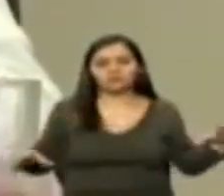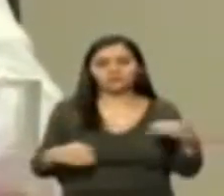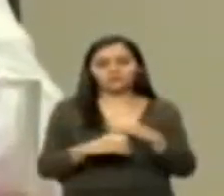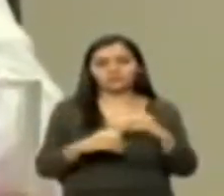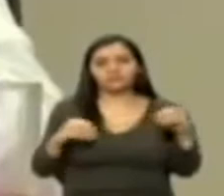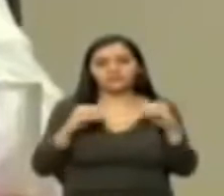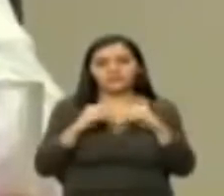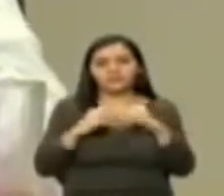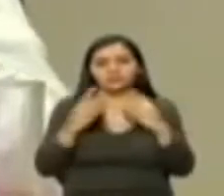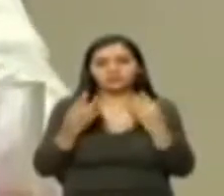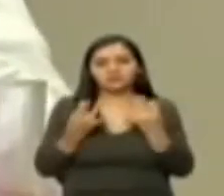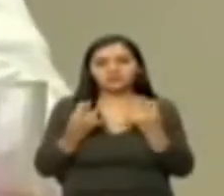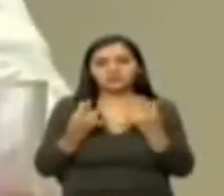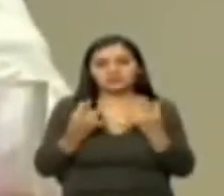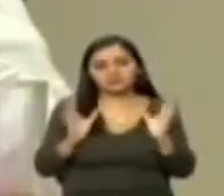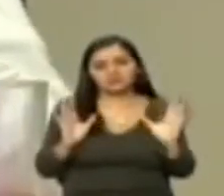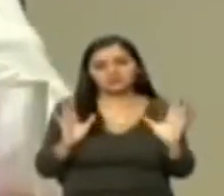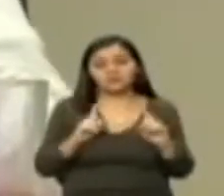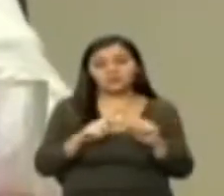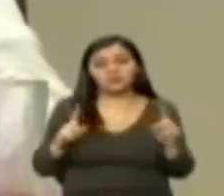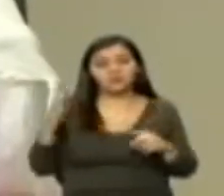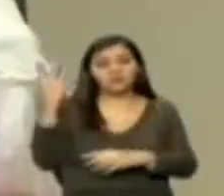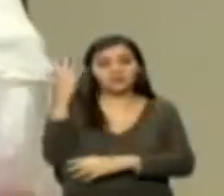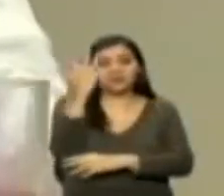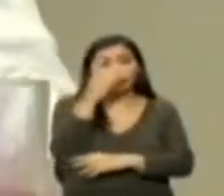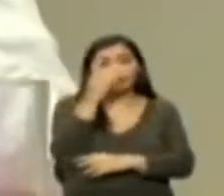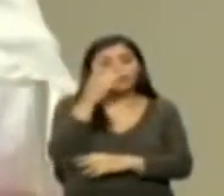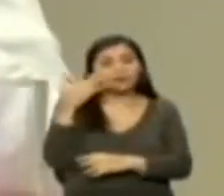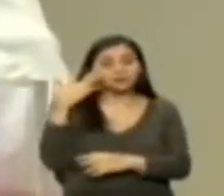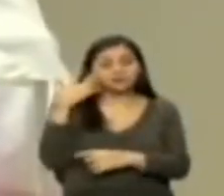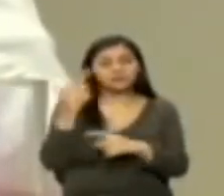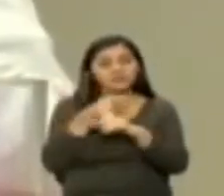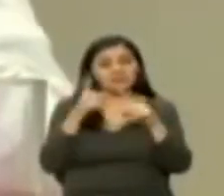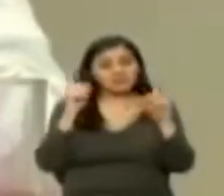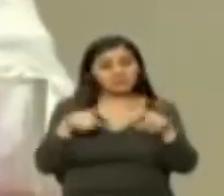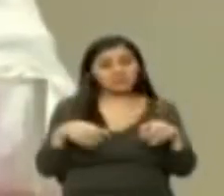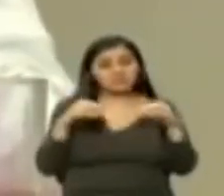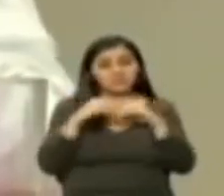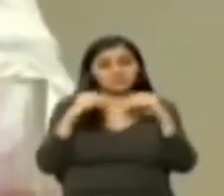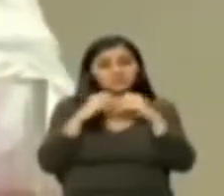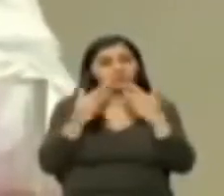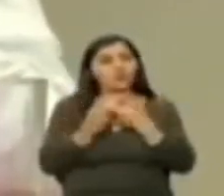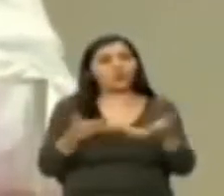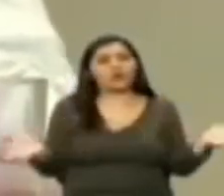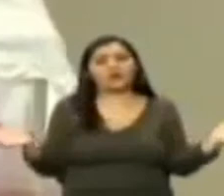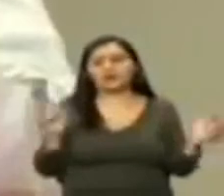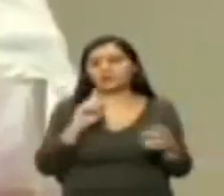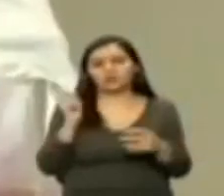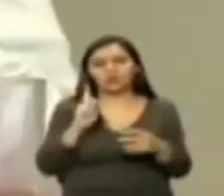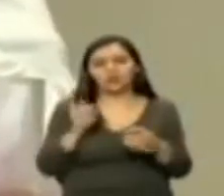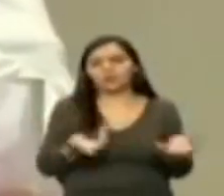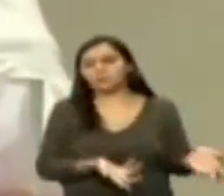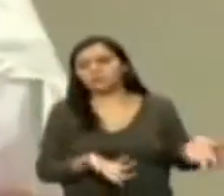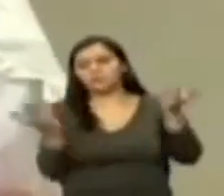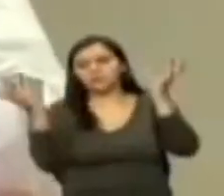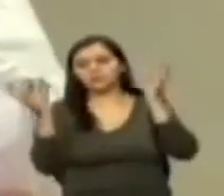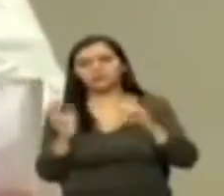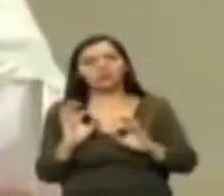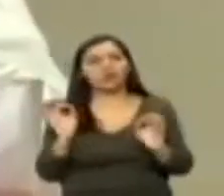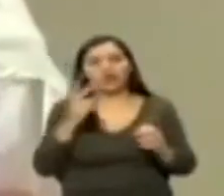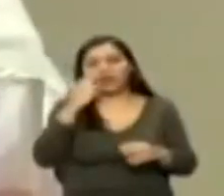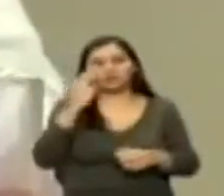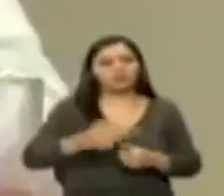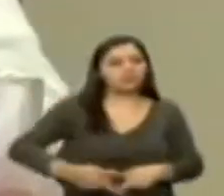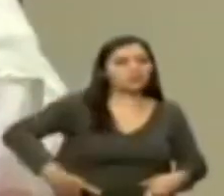súper sensible. La selva amazónica. Entonces no se puede hacer cualquier cosa. No se puede tirar los escombros a los costados. Entonces,